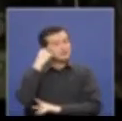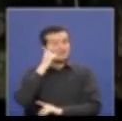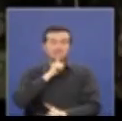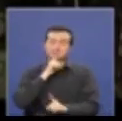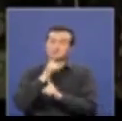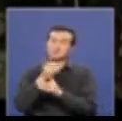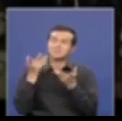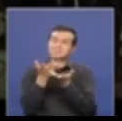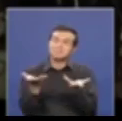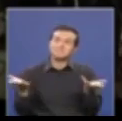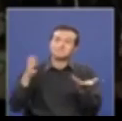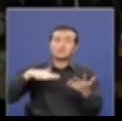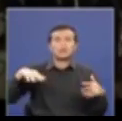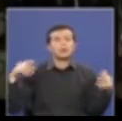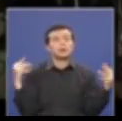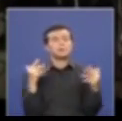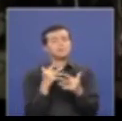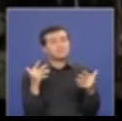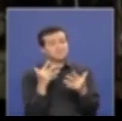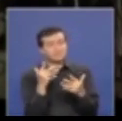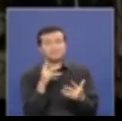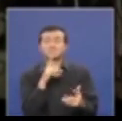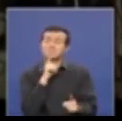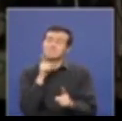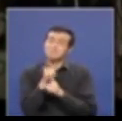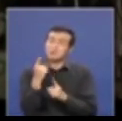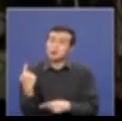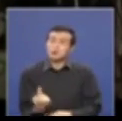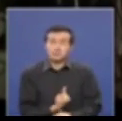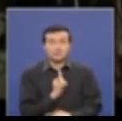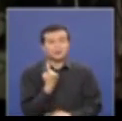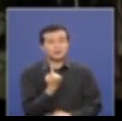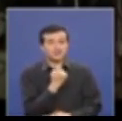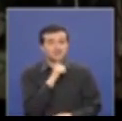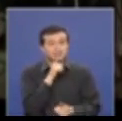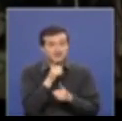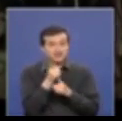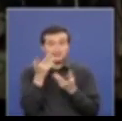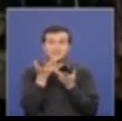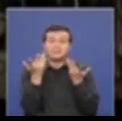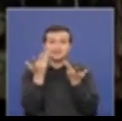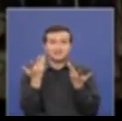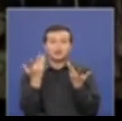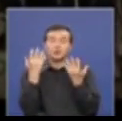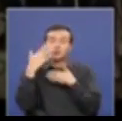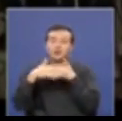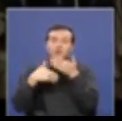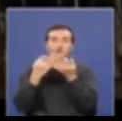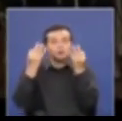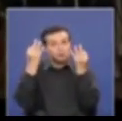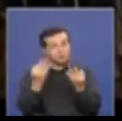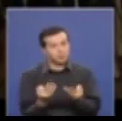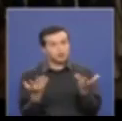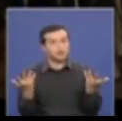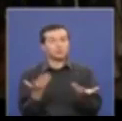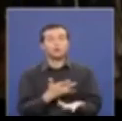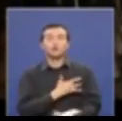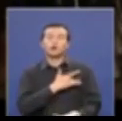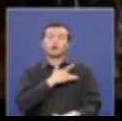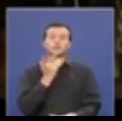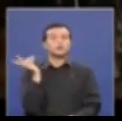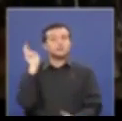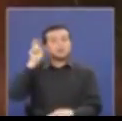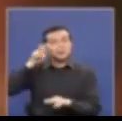chinita tenía miedo, miedo tenía de estar solita. Anduvo un rato y se